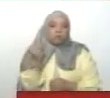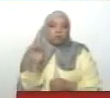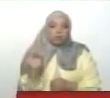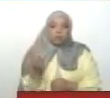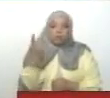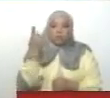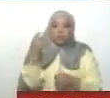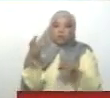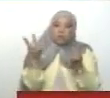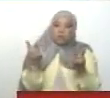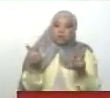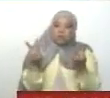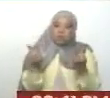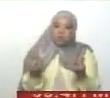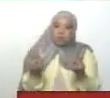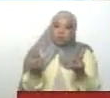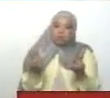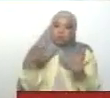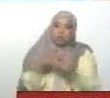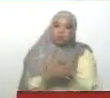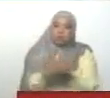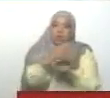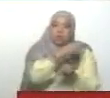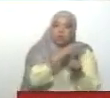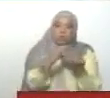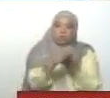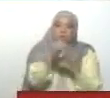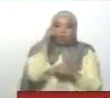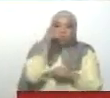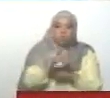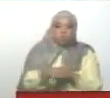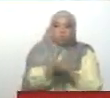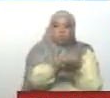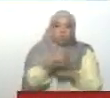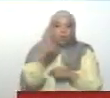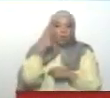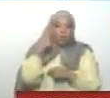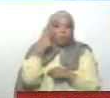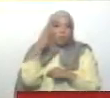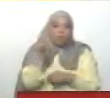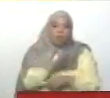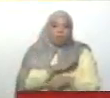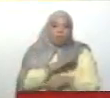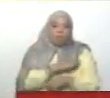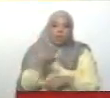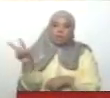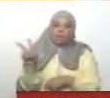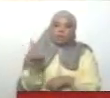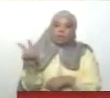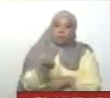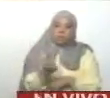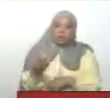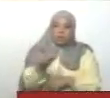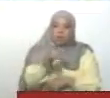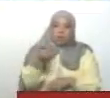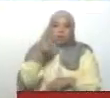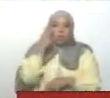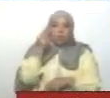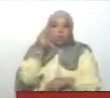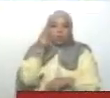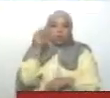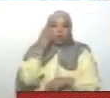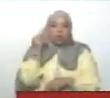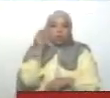de Nueva Generación que voy a lanzar tiene que ver con la cultura popular venezolana. Y tiene que ver con el rescate de los